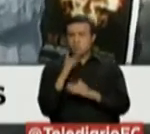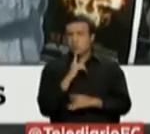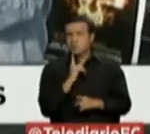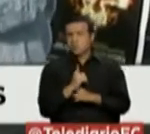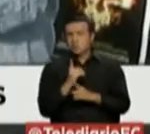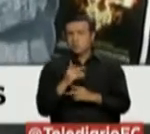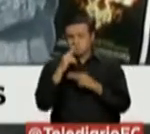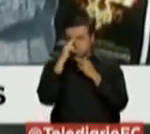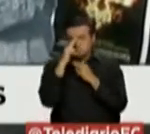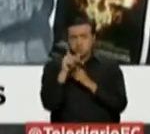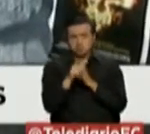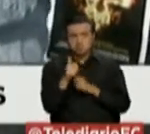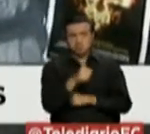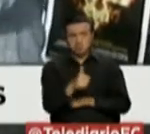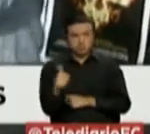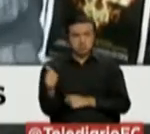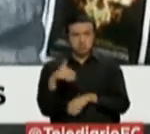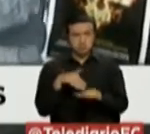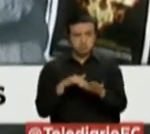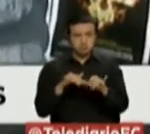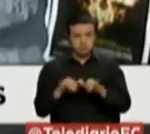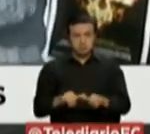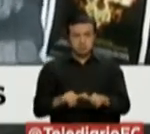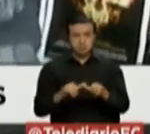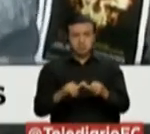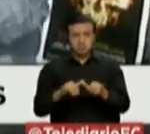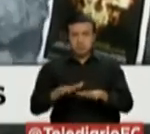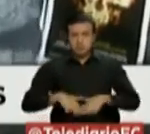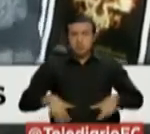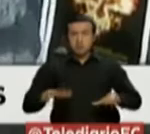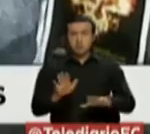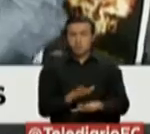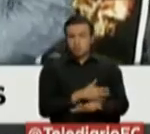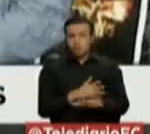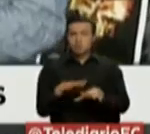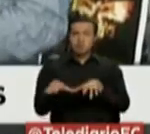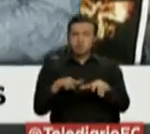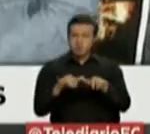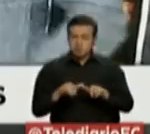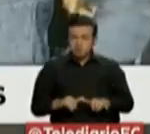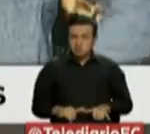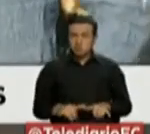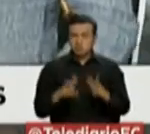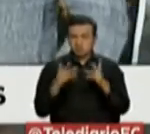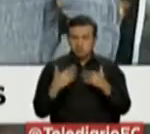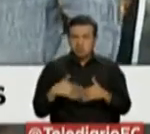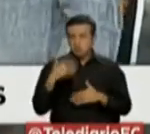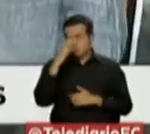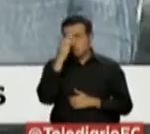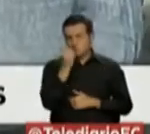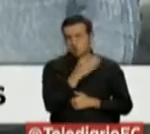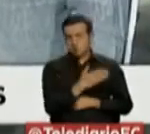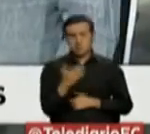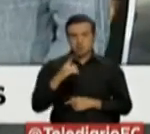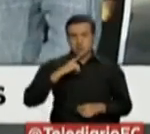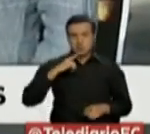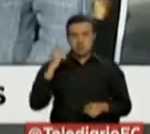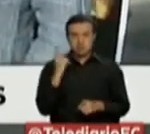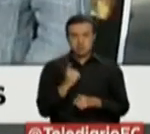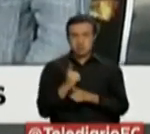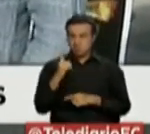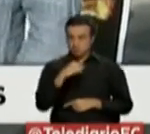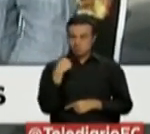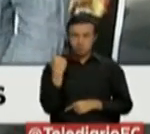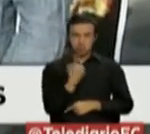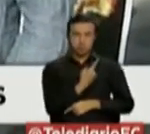pues dignos para poder garantizar estos conciertos, todas las actividades que ellos tienen? Así es, buenos días. Justamente nosotros